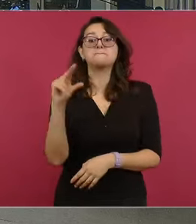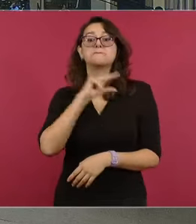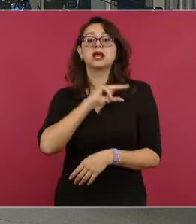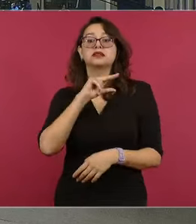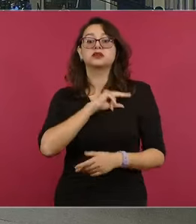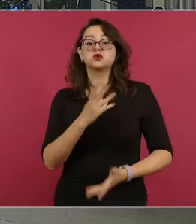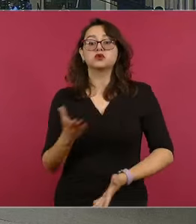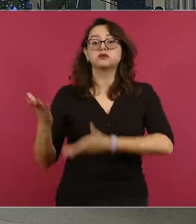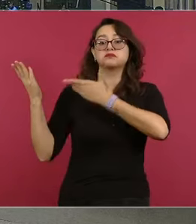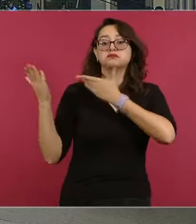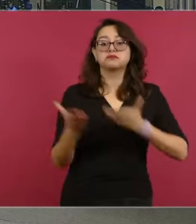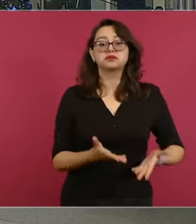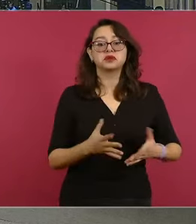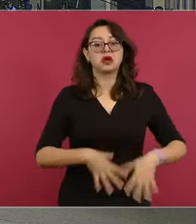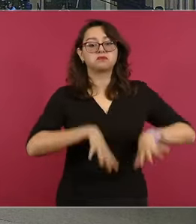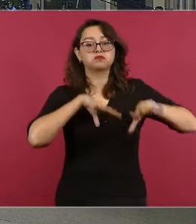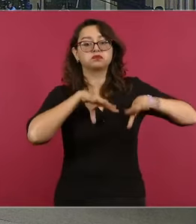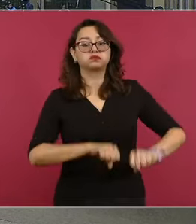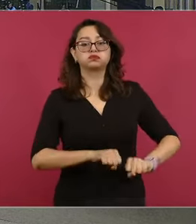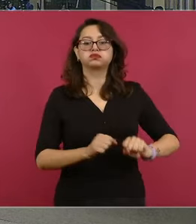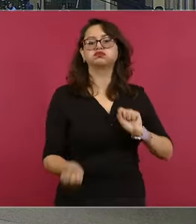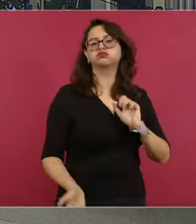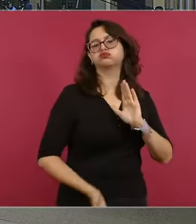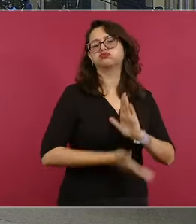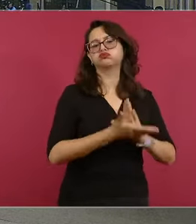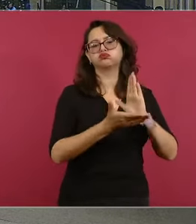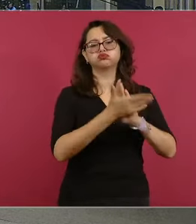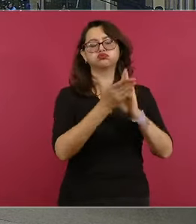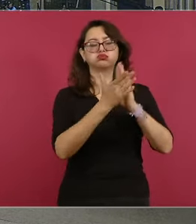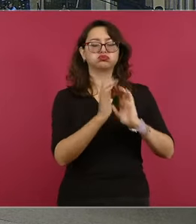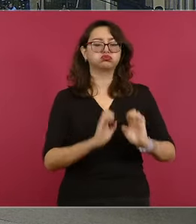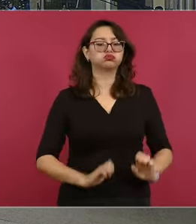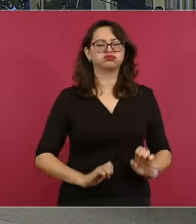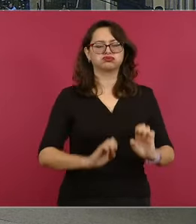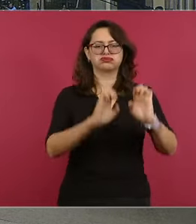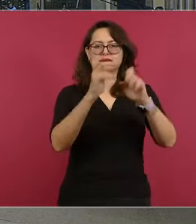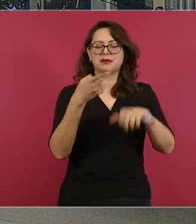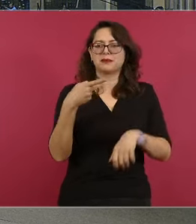dotadas por el entonces presidente Lázaro Cárdenas en